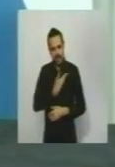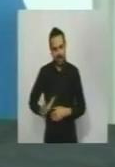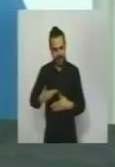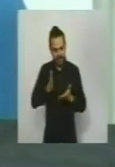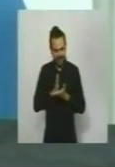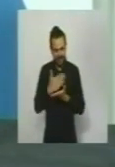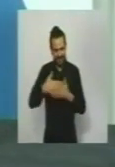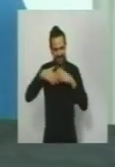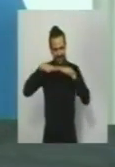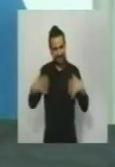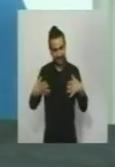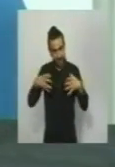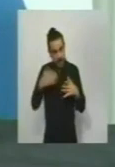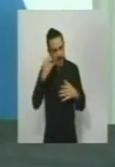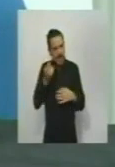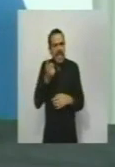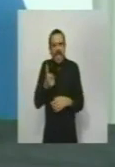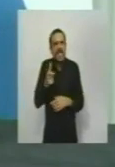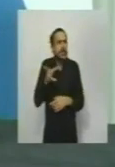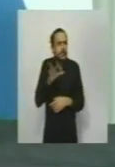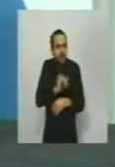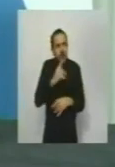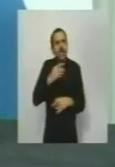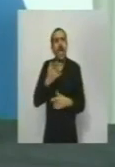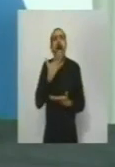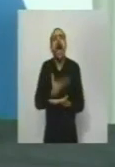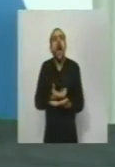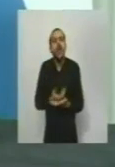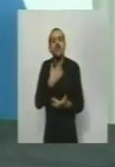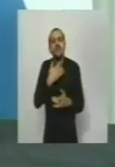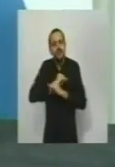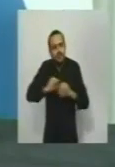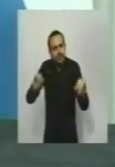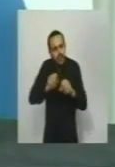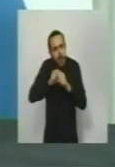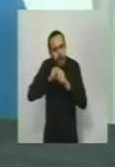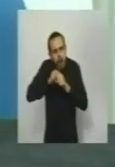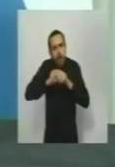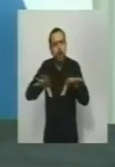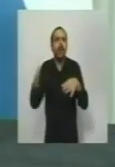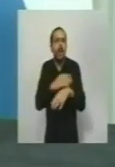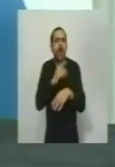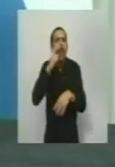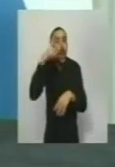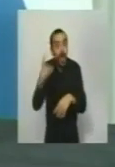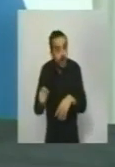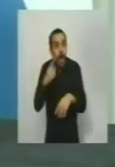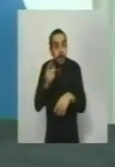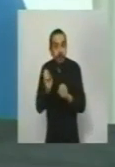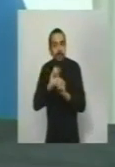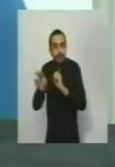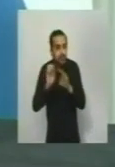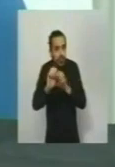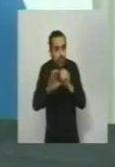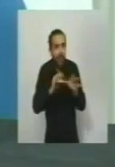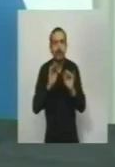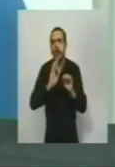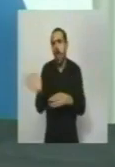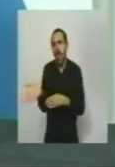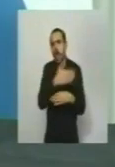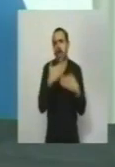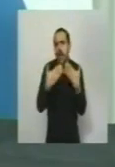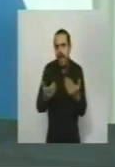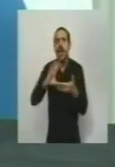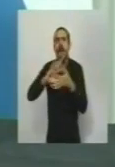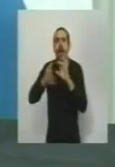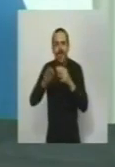casi diariamente un audio que se replica por WhatsApp a todos los beneficiarios. Y gracias a la colaboración de la Federación, del Círculo y